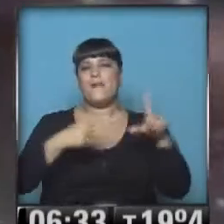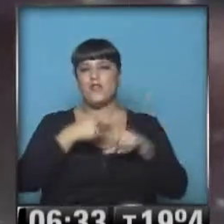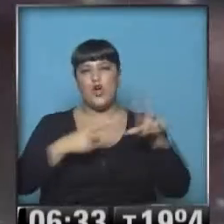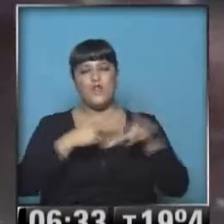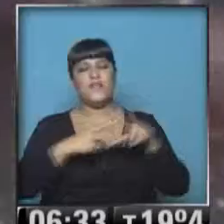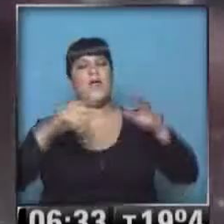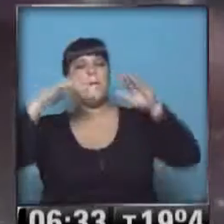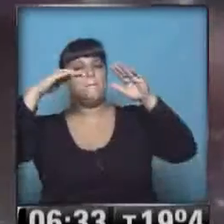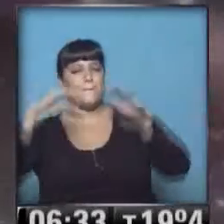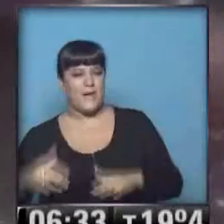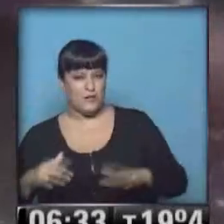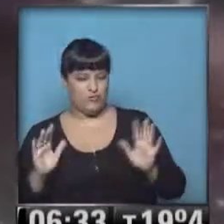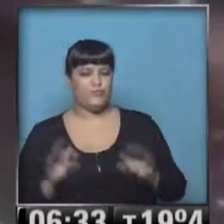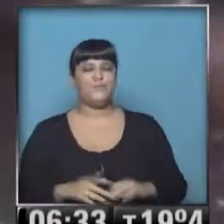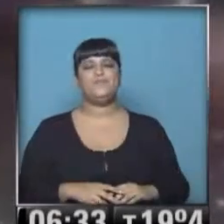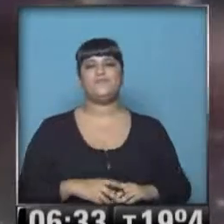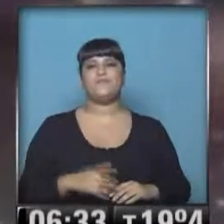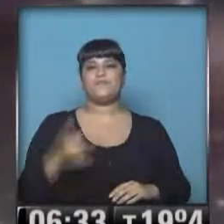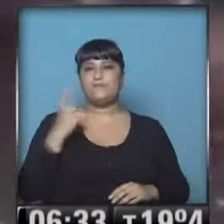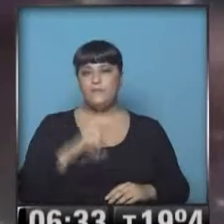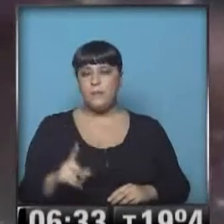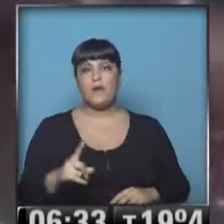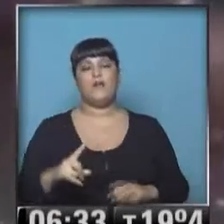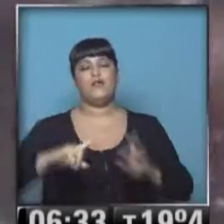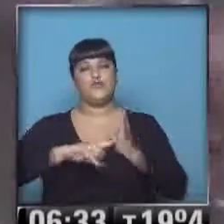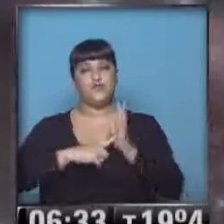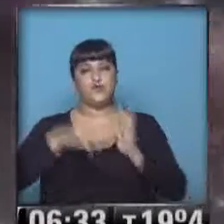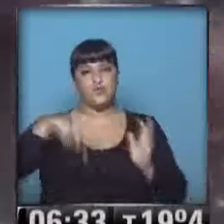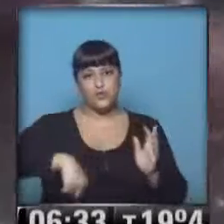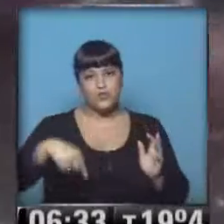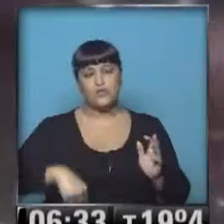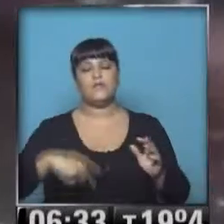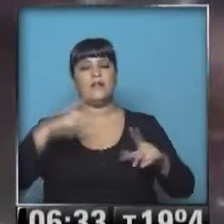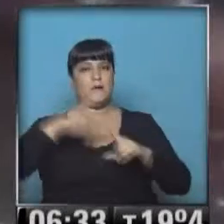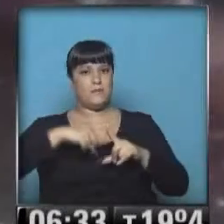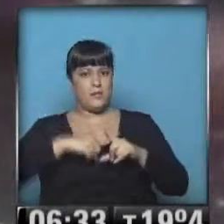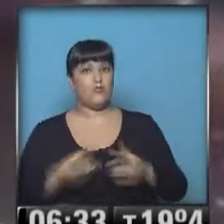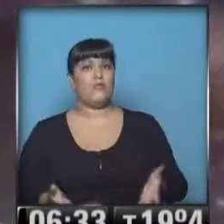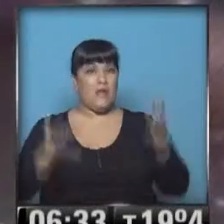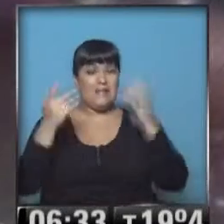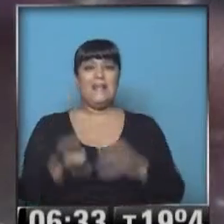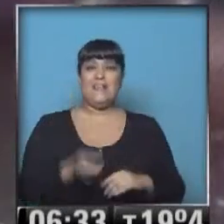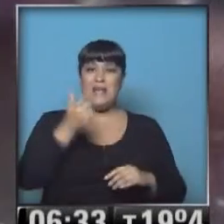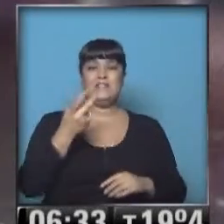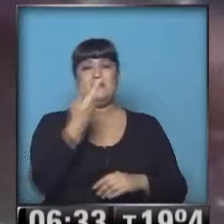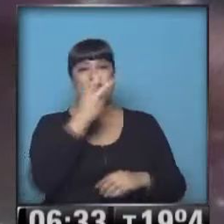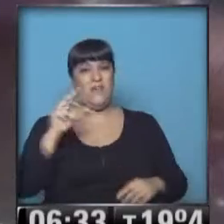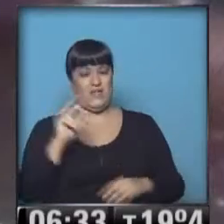a ir aflojando. Mientras tanto, en la ciudad la temperatura sigue siendo alta, casi 20